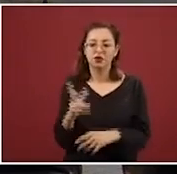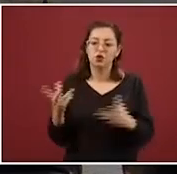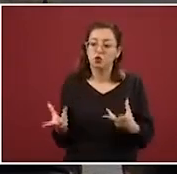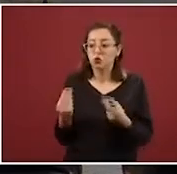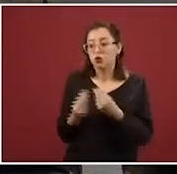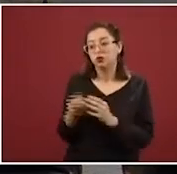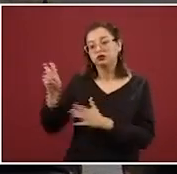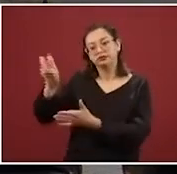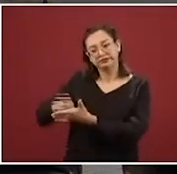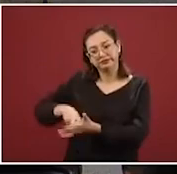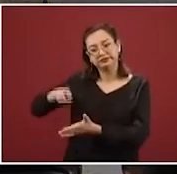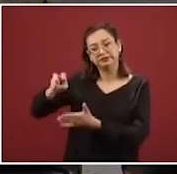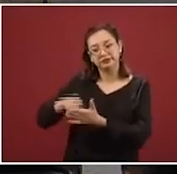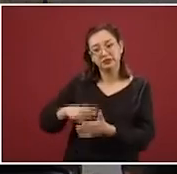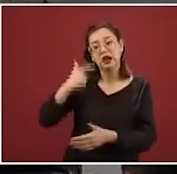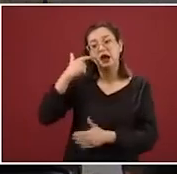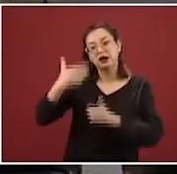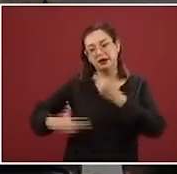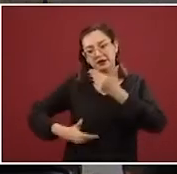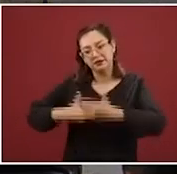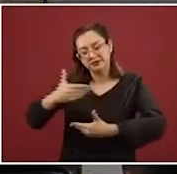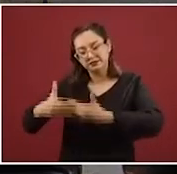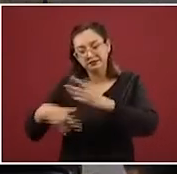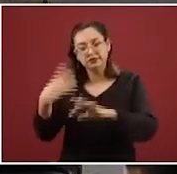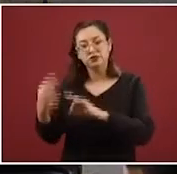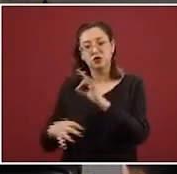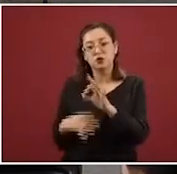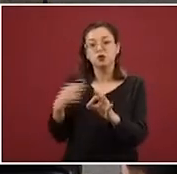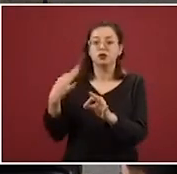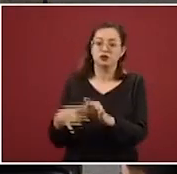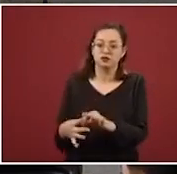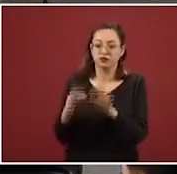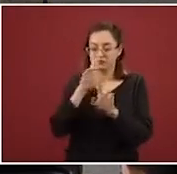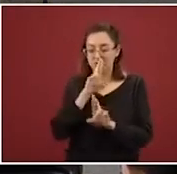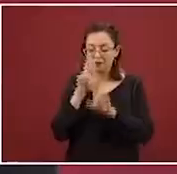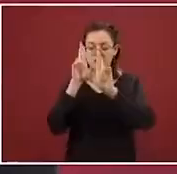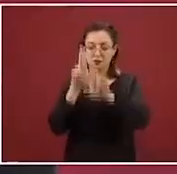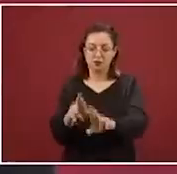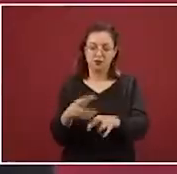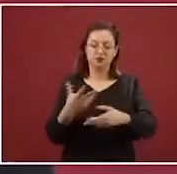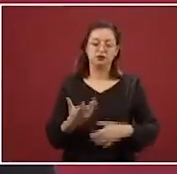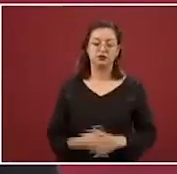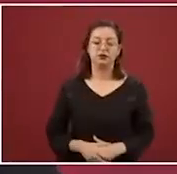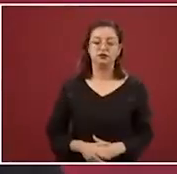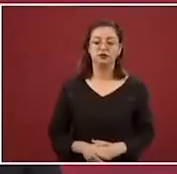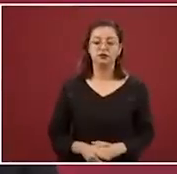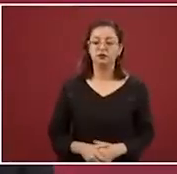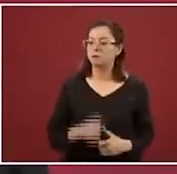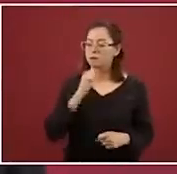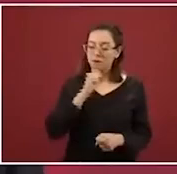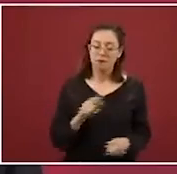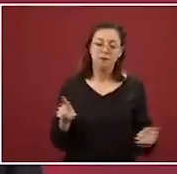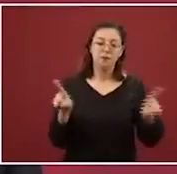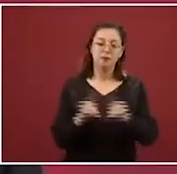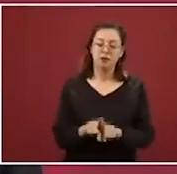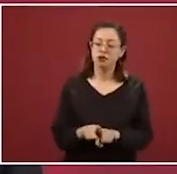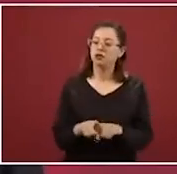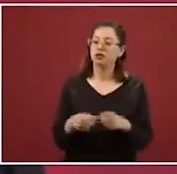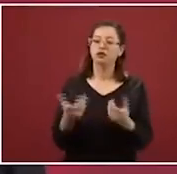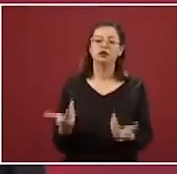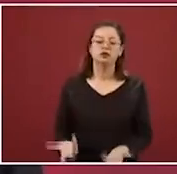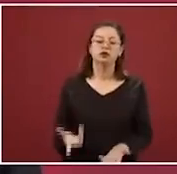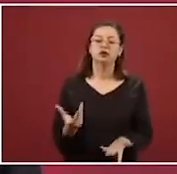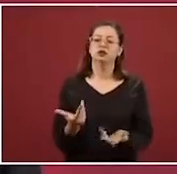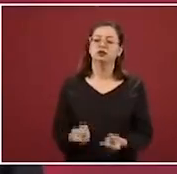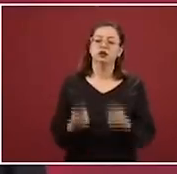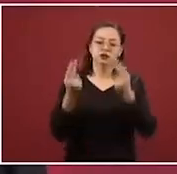esfuerzo por llegar a cumplir y a darnos nuestro lugar como consumidores. Lo mismo pasa con el